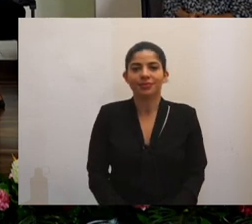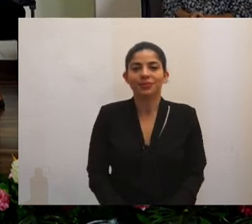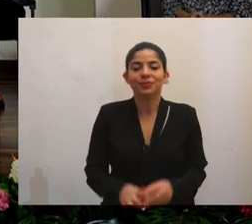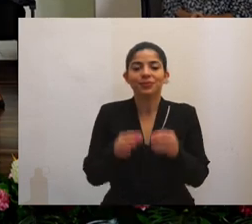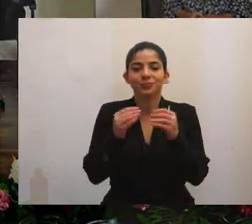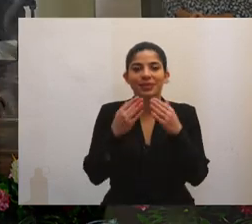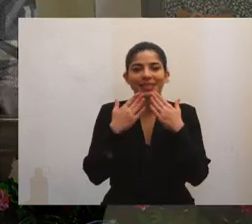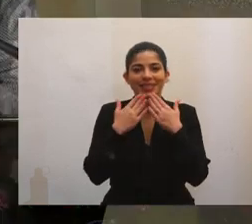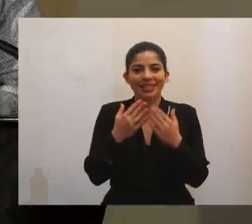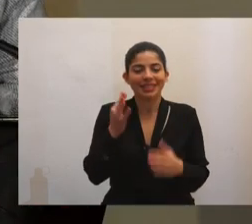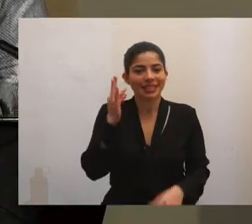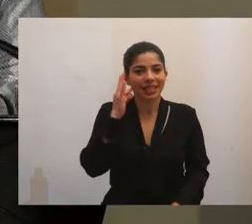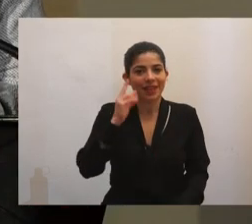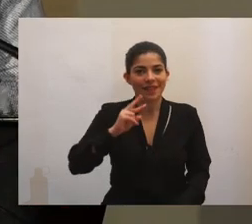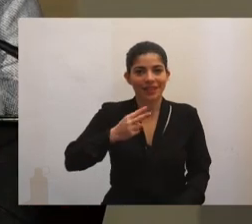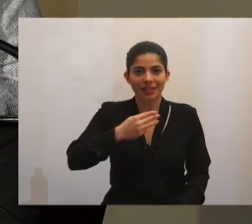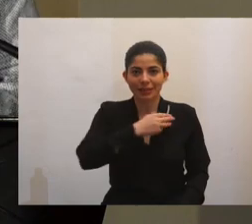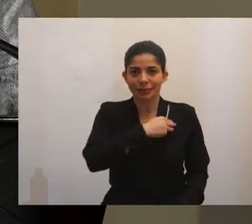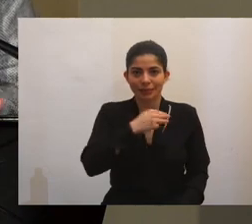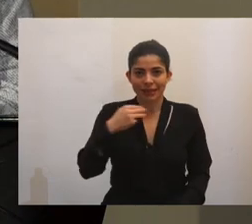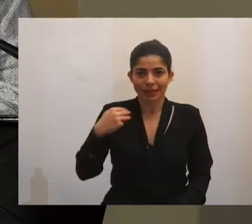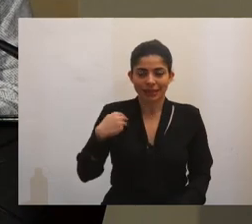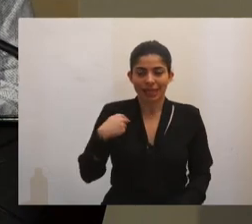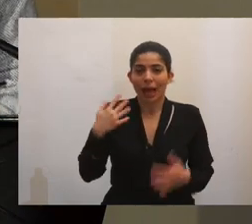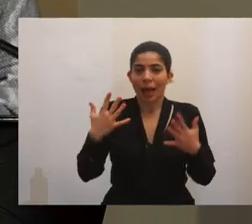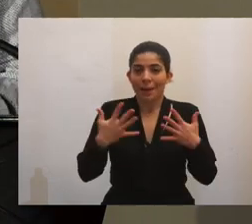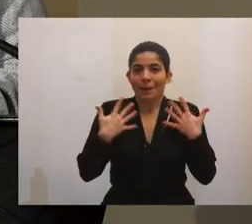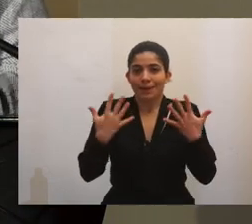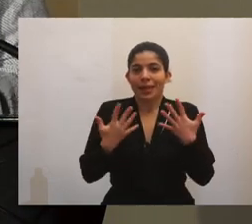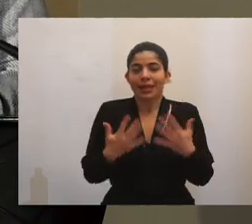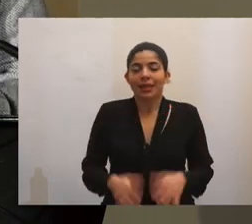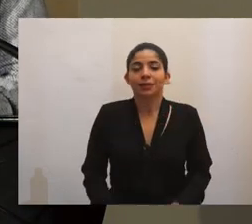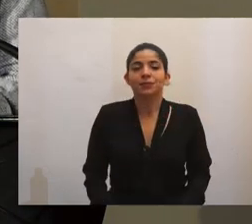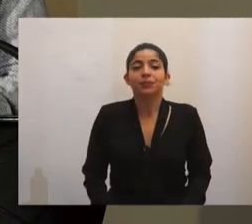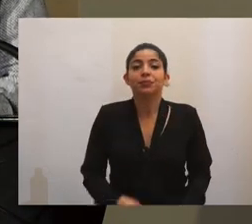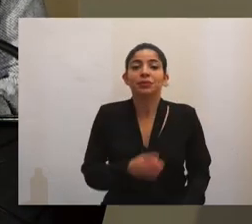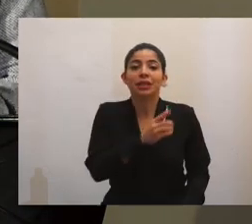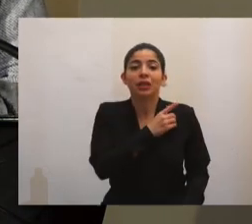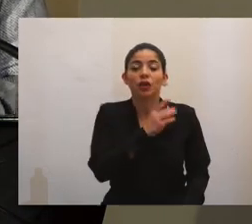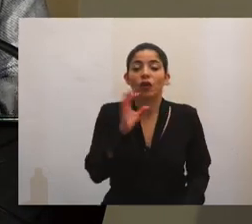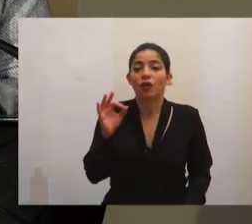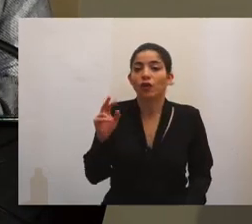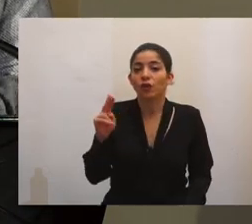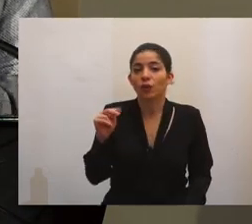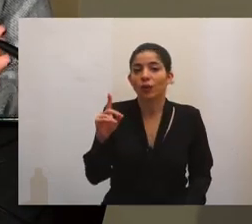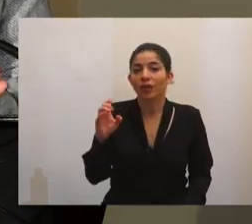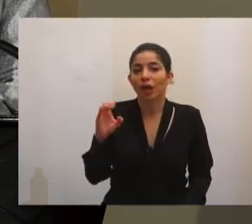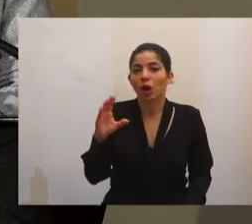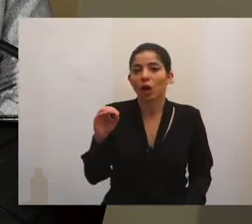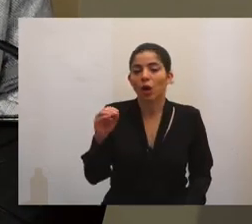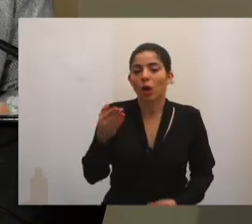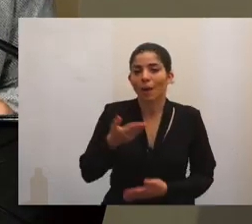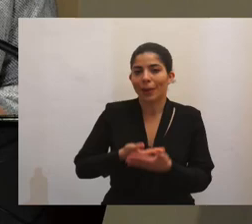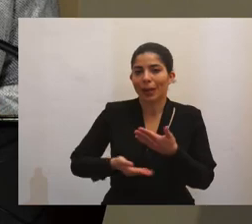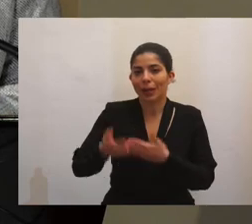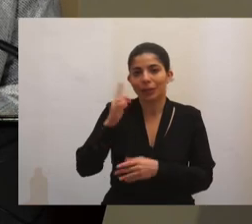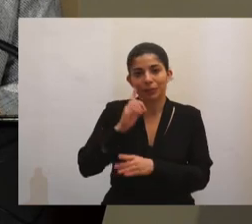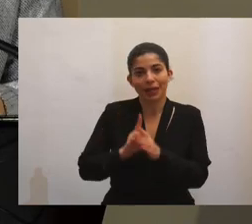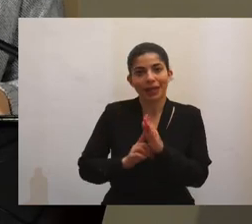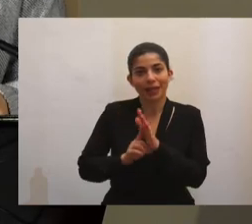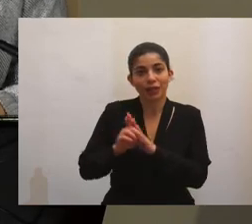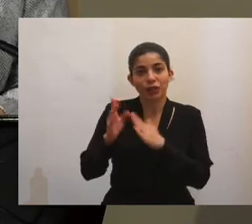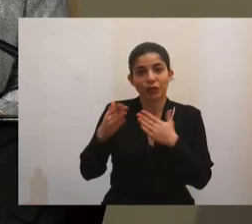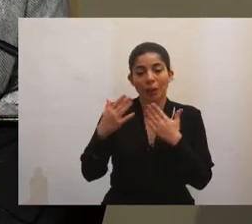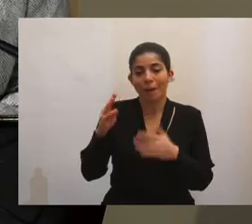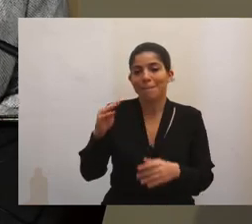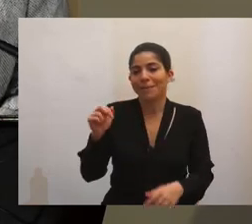Muchas gracias a la señora viceministra de Ambiente, la directora de Funde Cooperación para el Desarrollo Sostenible, Marianela Frioli,